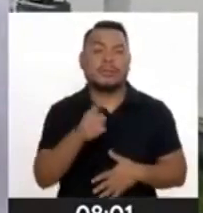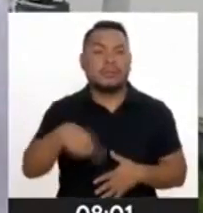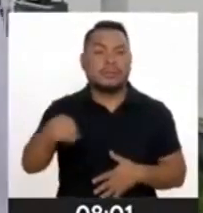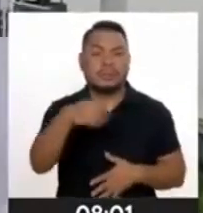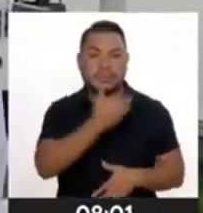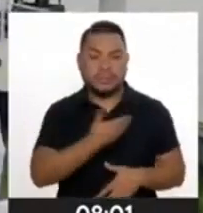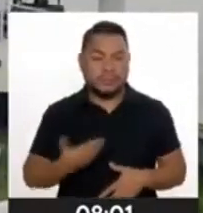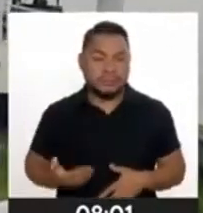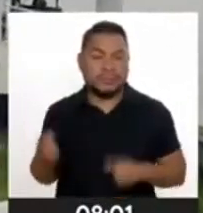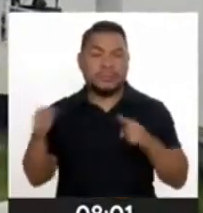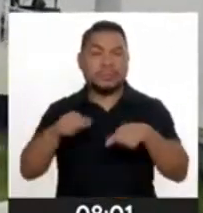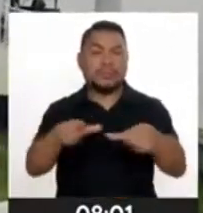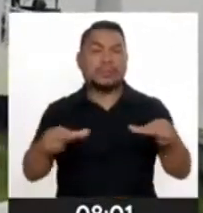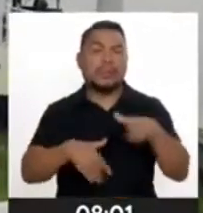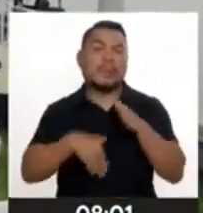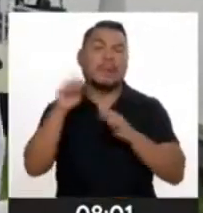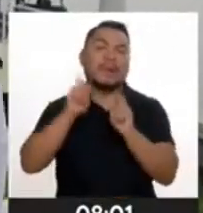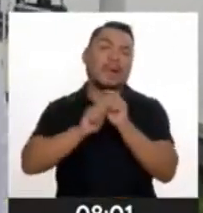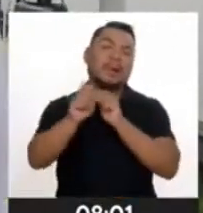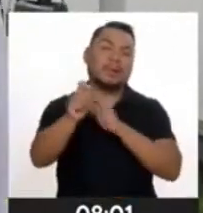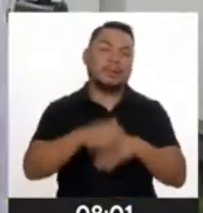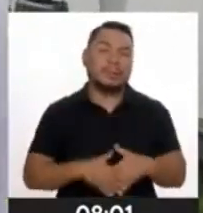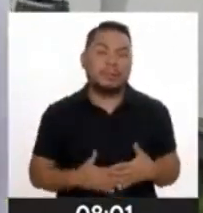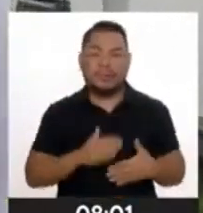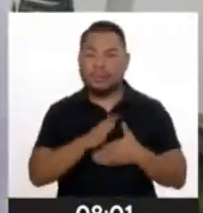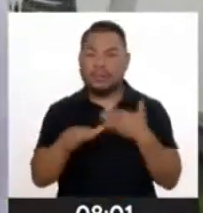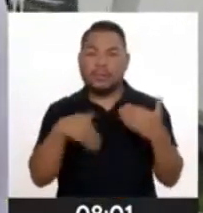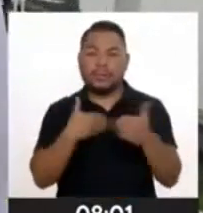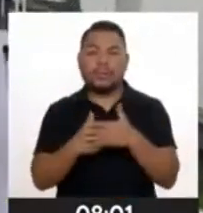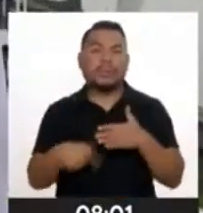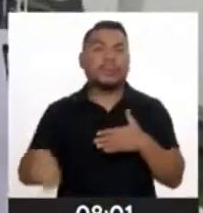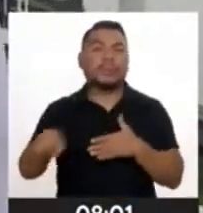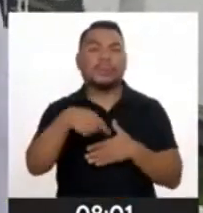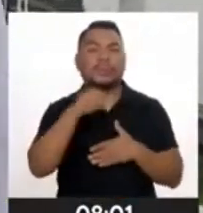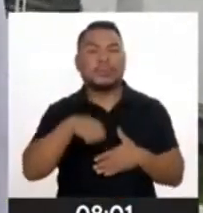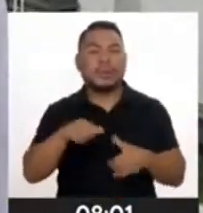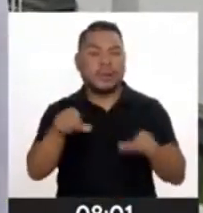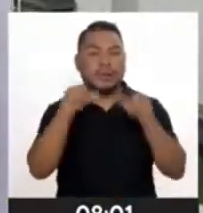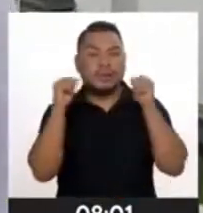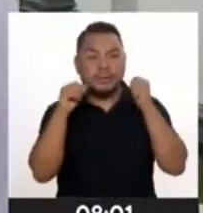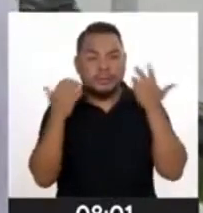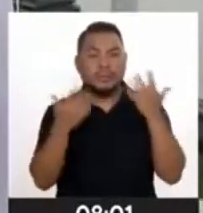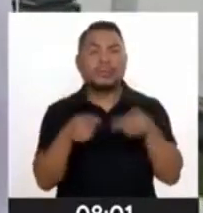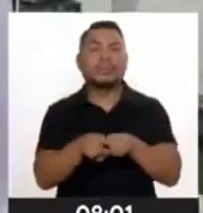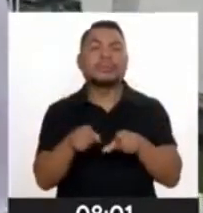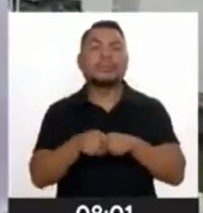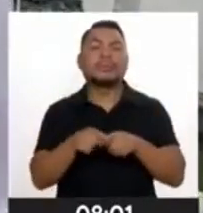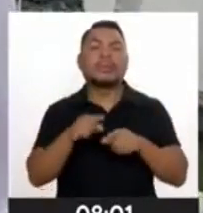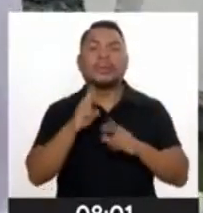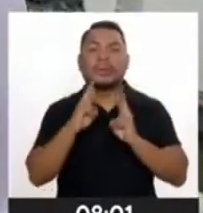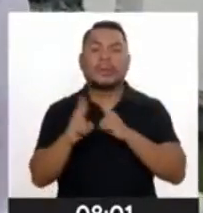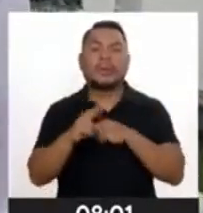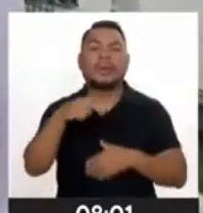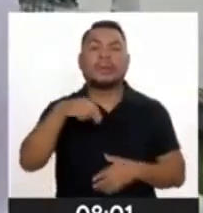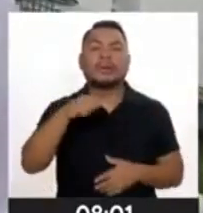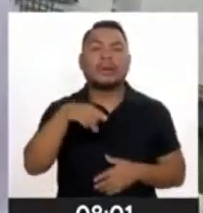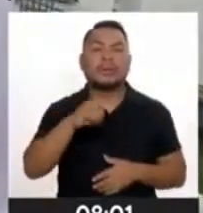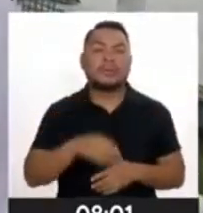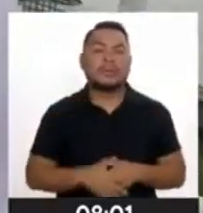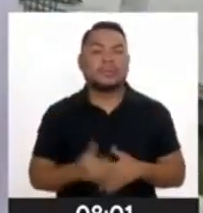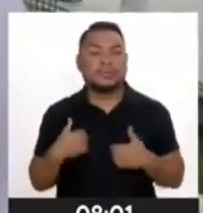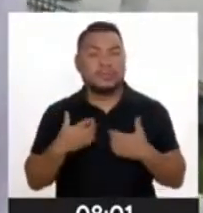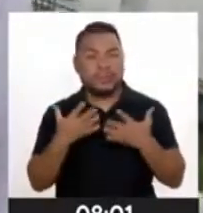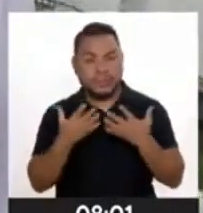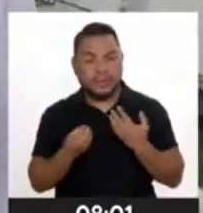Estado en los lugares más alejados en toda esta cuenca del Amazonas, de la cuenca del río Napo, porque lo que